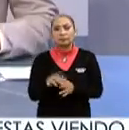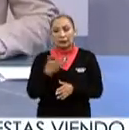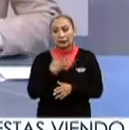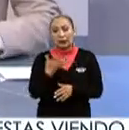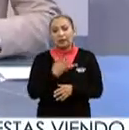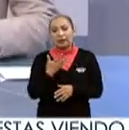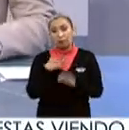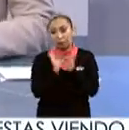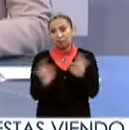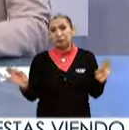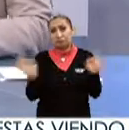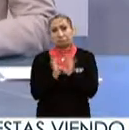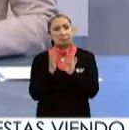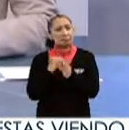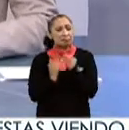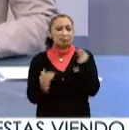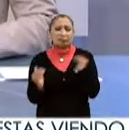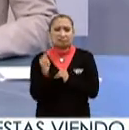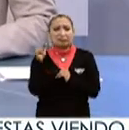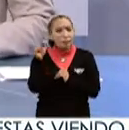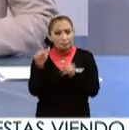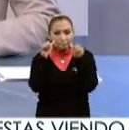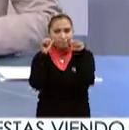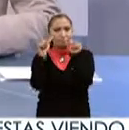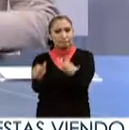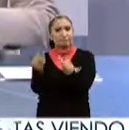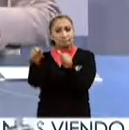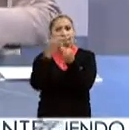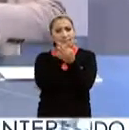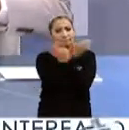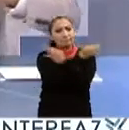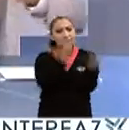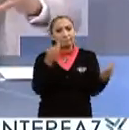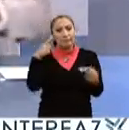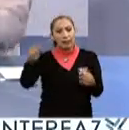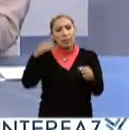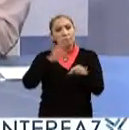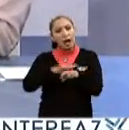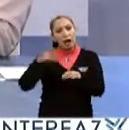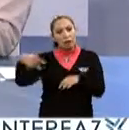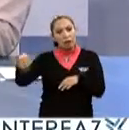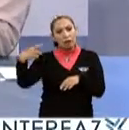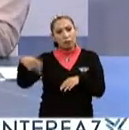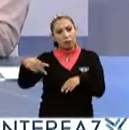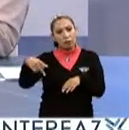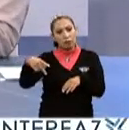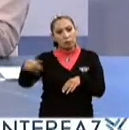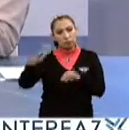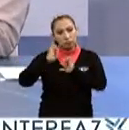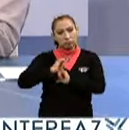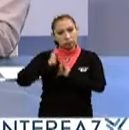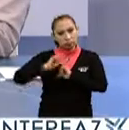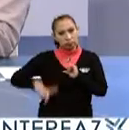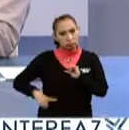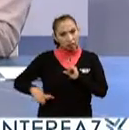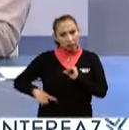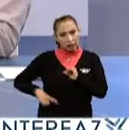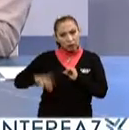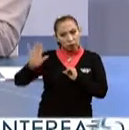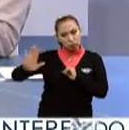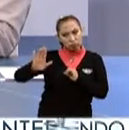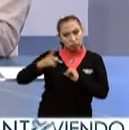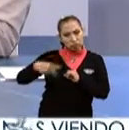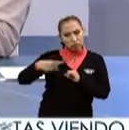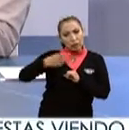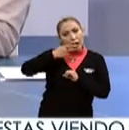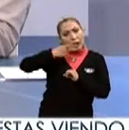esta importancia y relevancia y que la dan a conocer desde los principales puestos públicos del país, donde